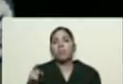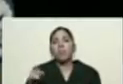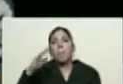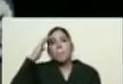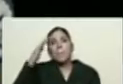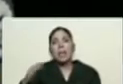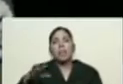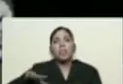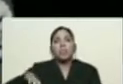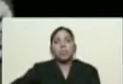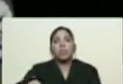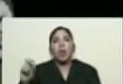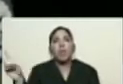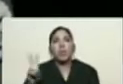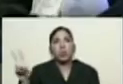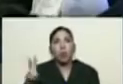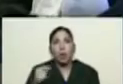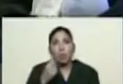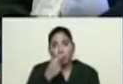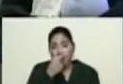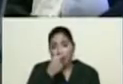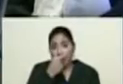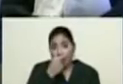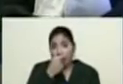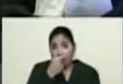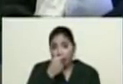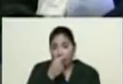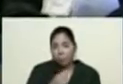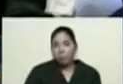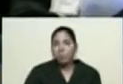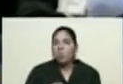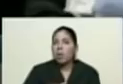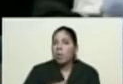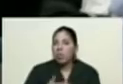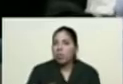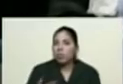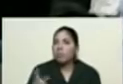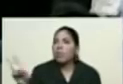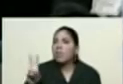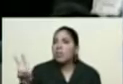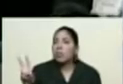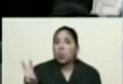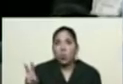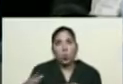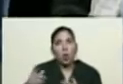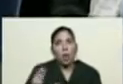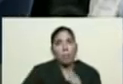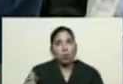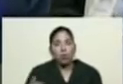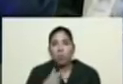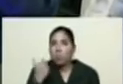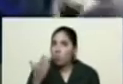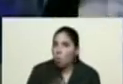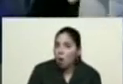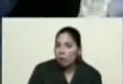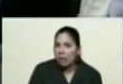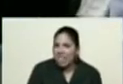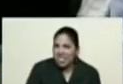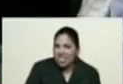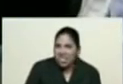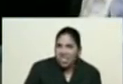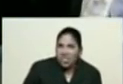el presidente Trump allí? Bueno, porque en Venezuela la gente se está muriendo, la gente está pasando